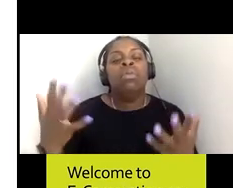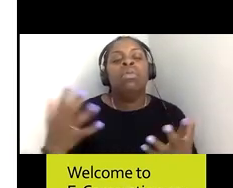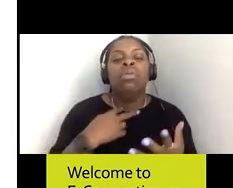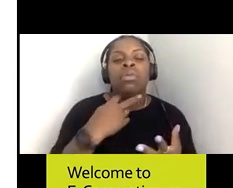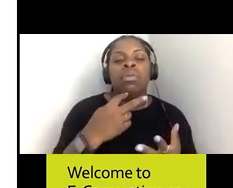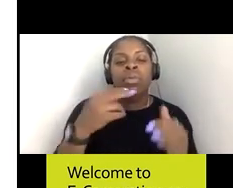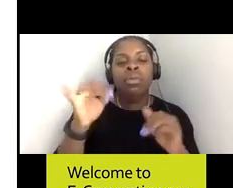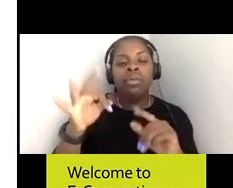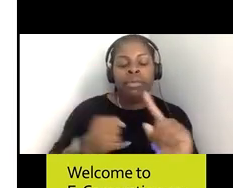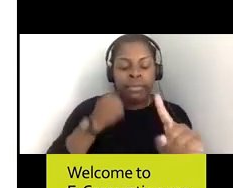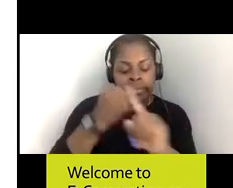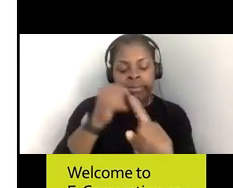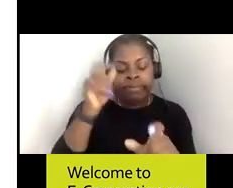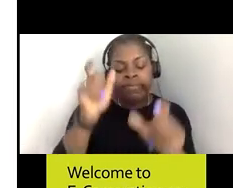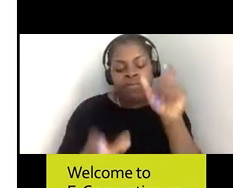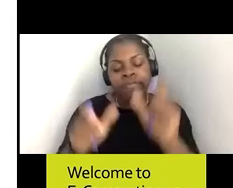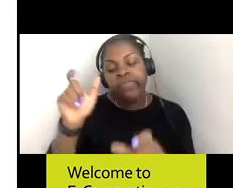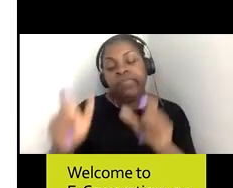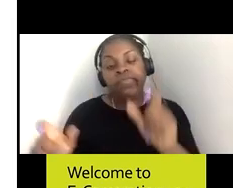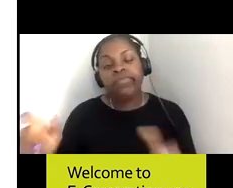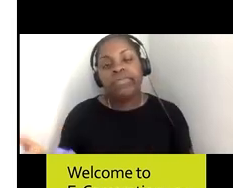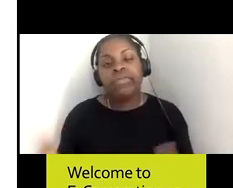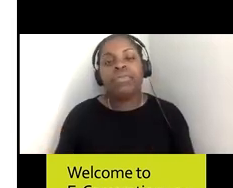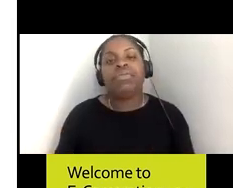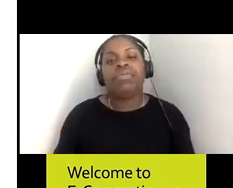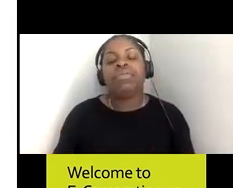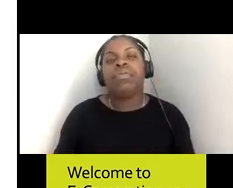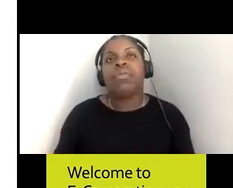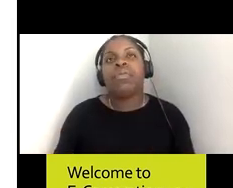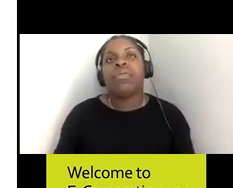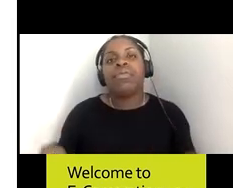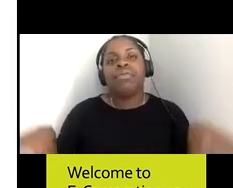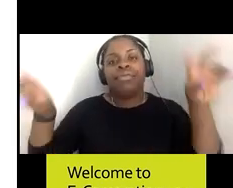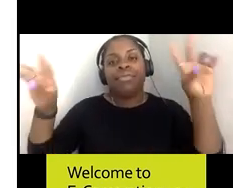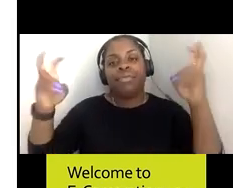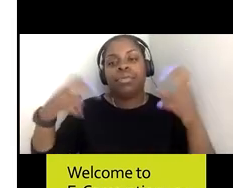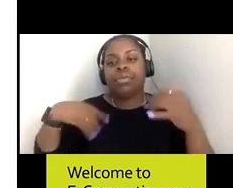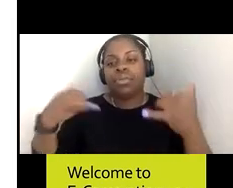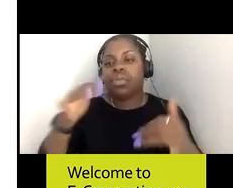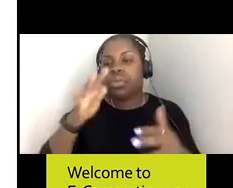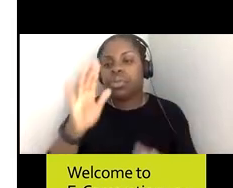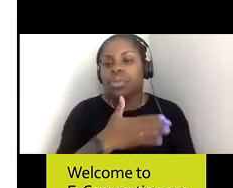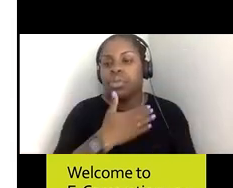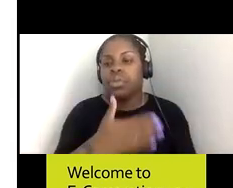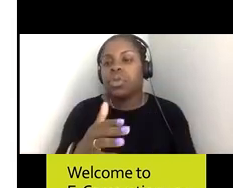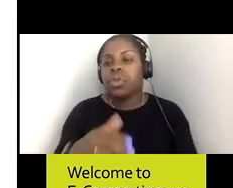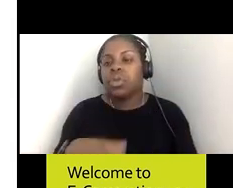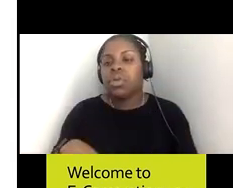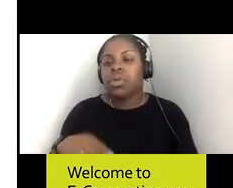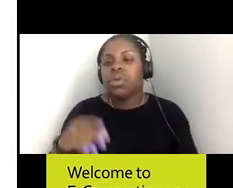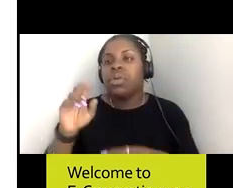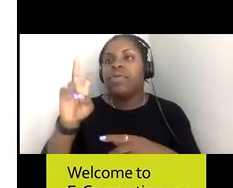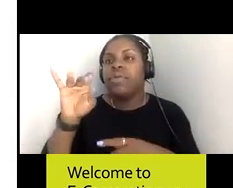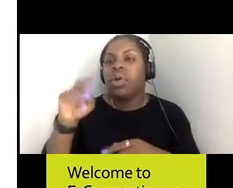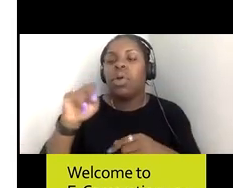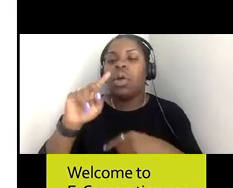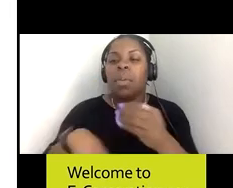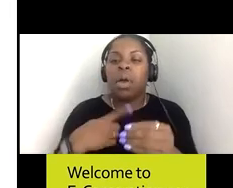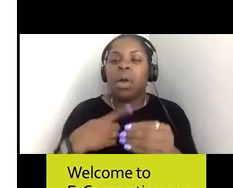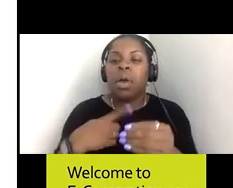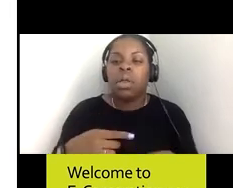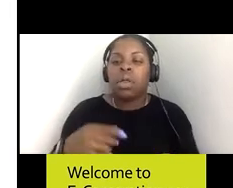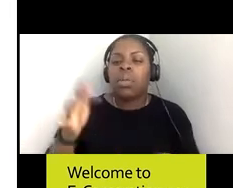Y como dije, vamos a comenzar con las voces de las personas impactadas. Entonces voy a poner unos